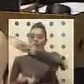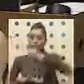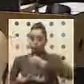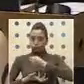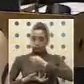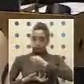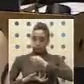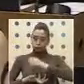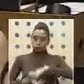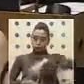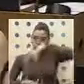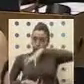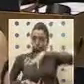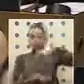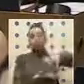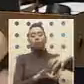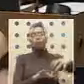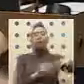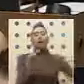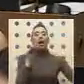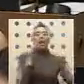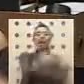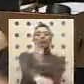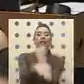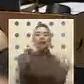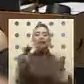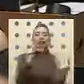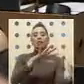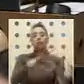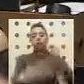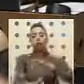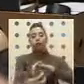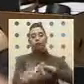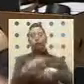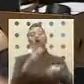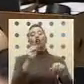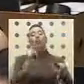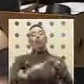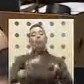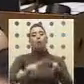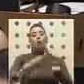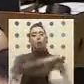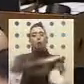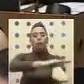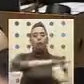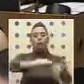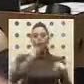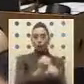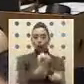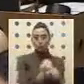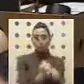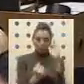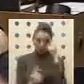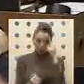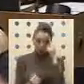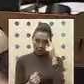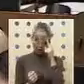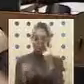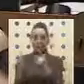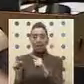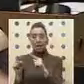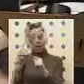la reconstrucción de las carreteras destruidas, que fue gravar con este impuesto específico